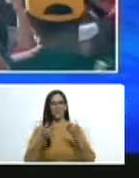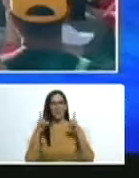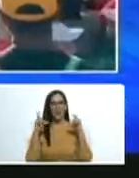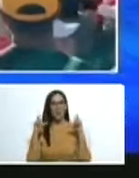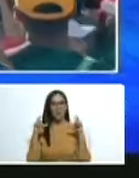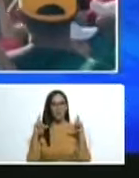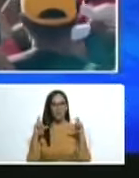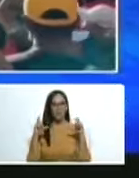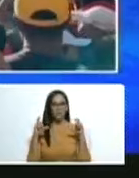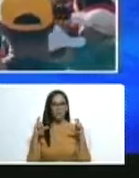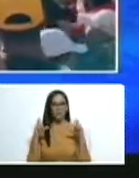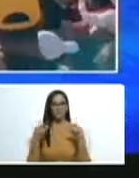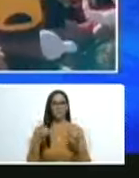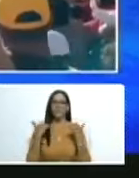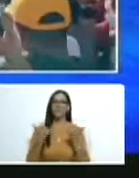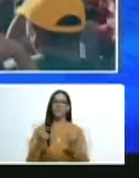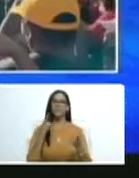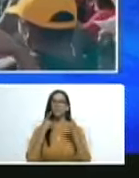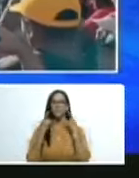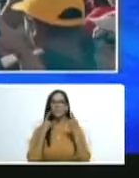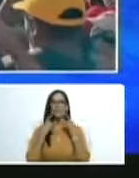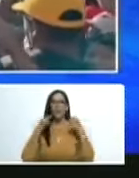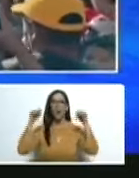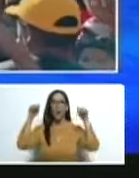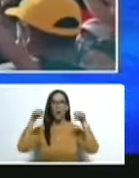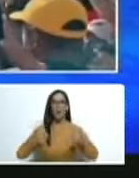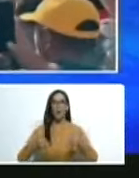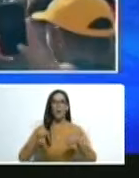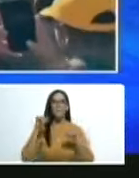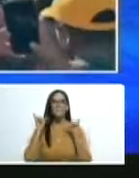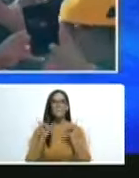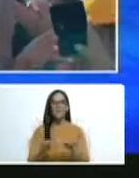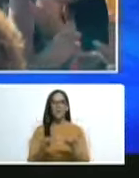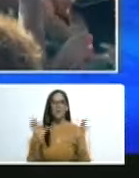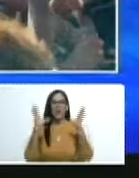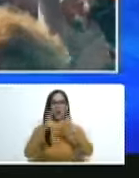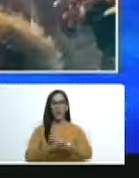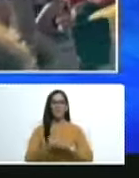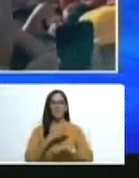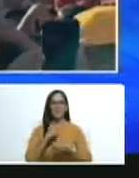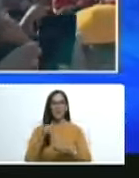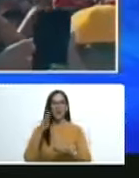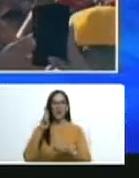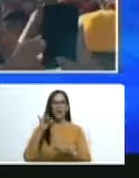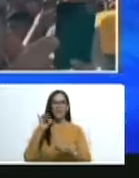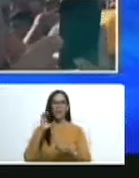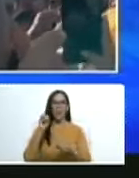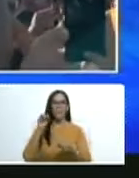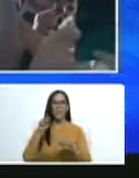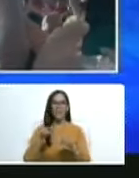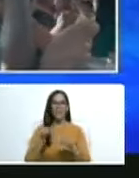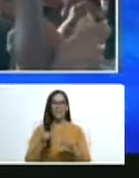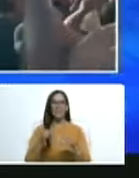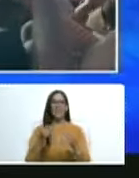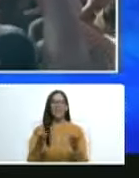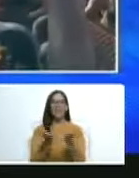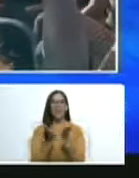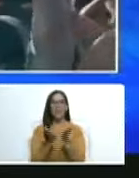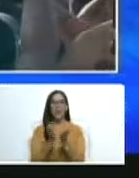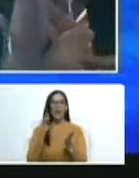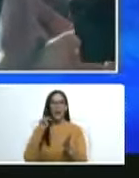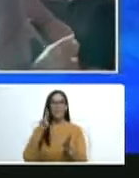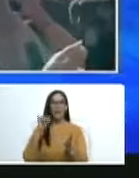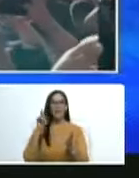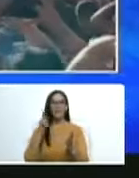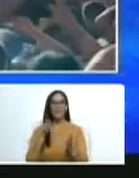que inmediatamente activar hoy mismo en la noche. Quiero los bricomiles en la unidad educativa Martín Tobar y Tobar